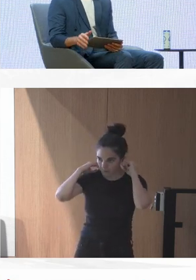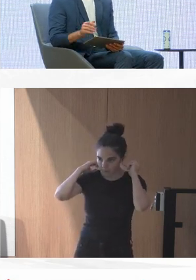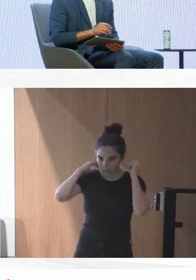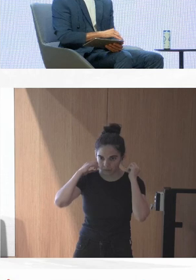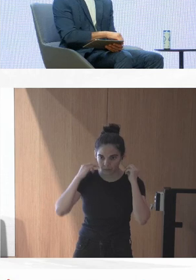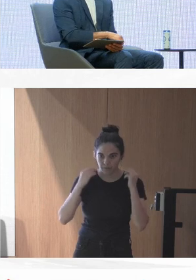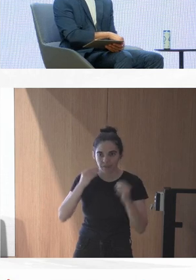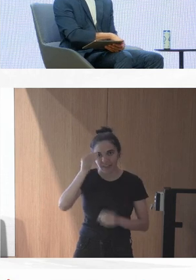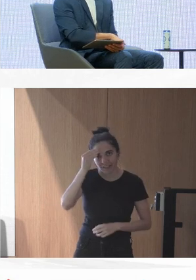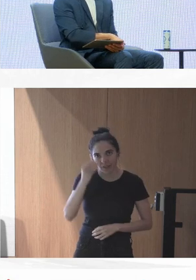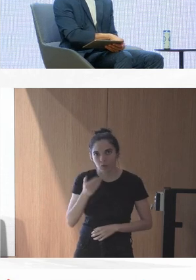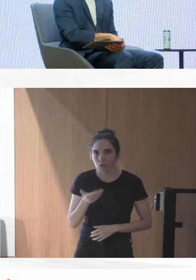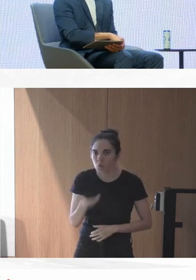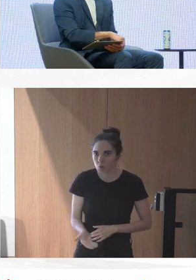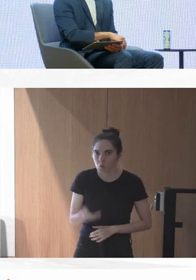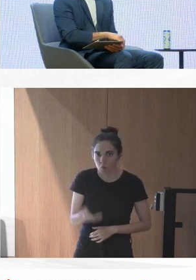y creo que realmente es importante que